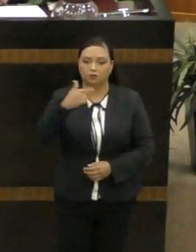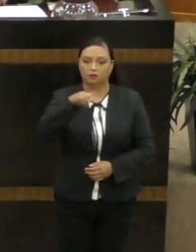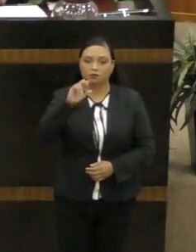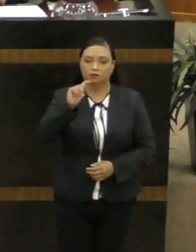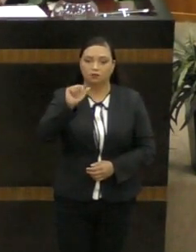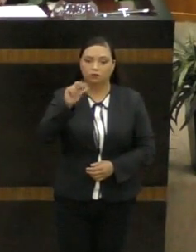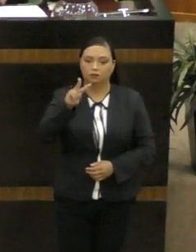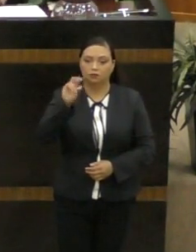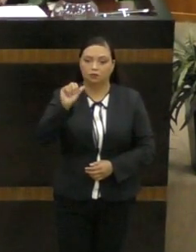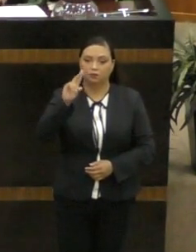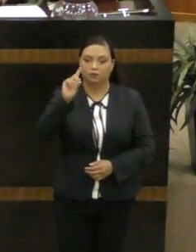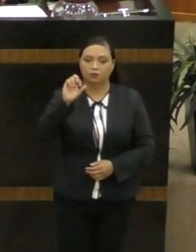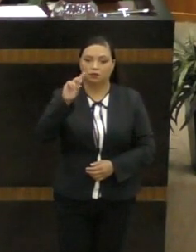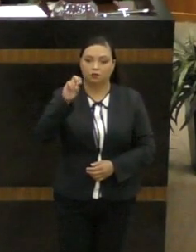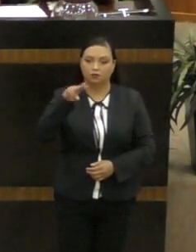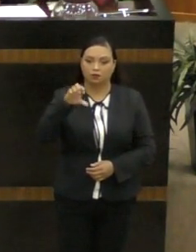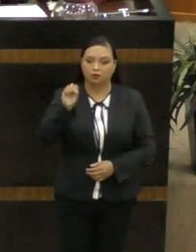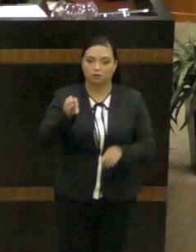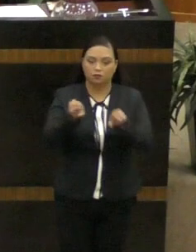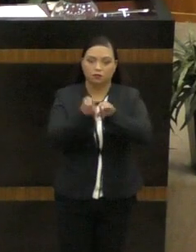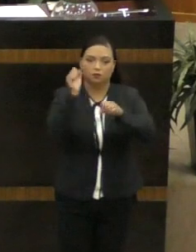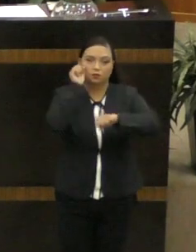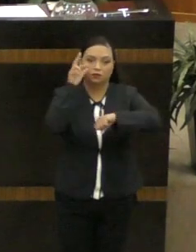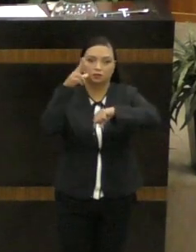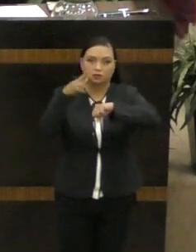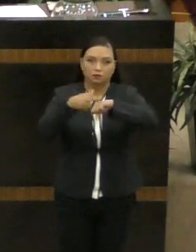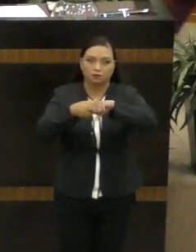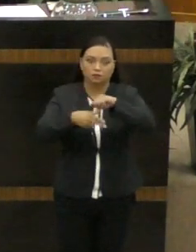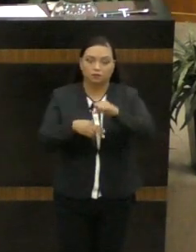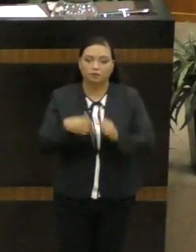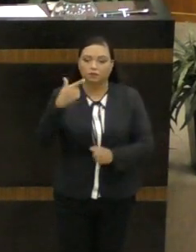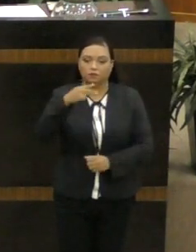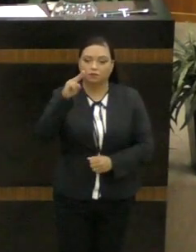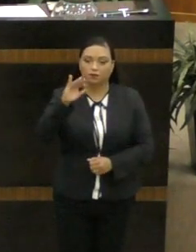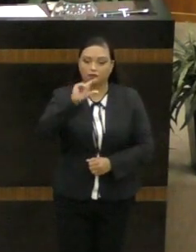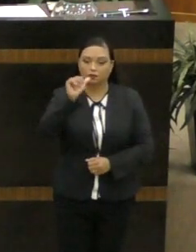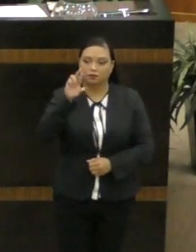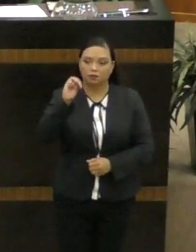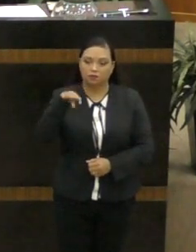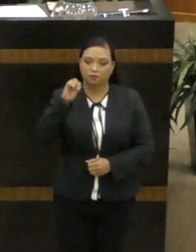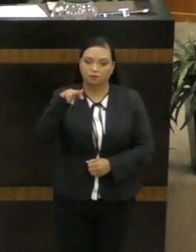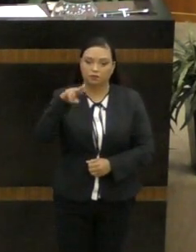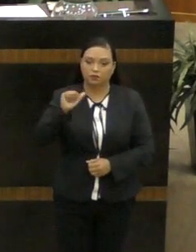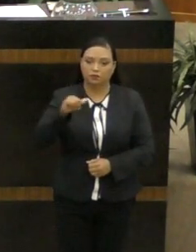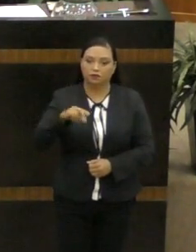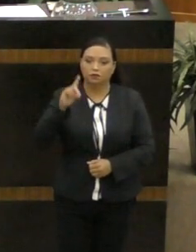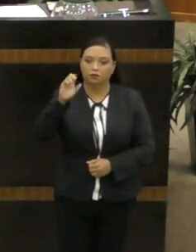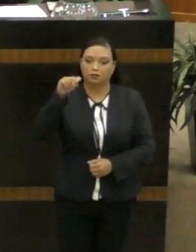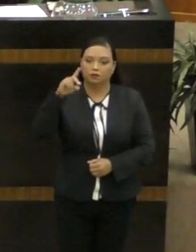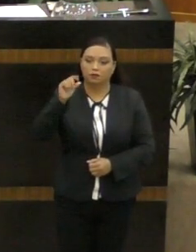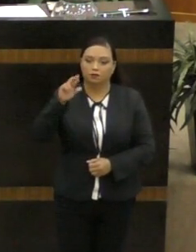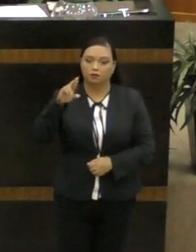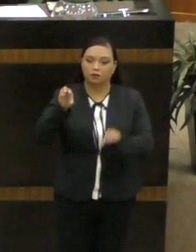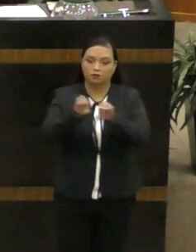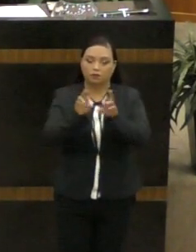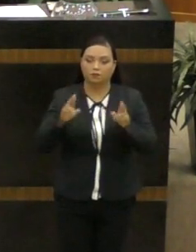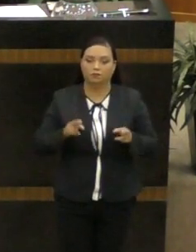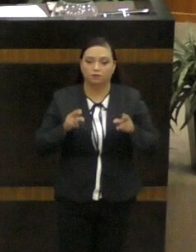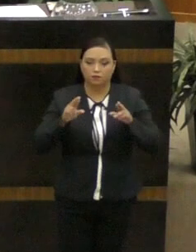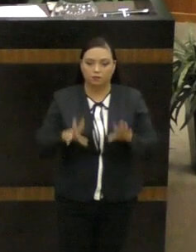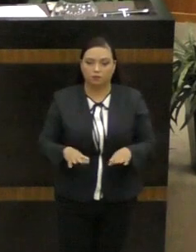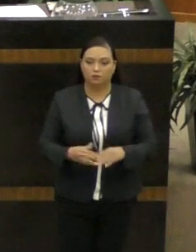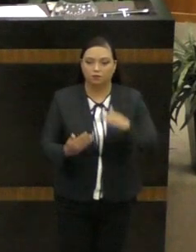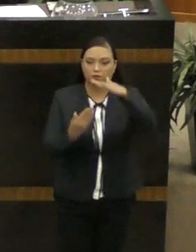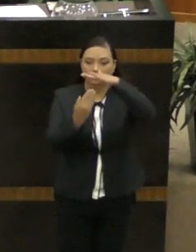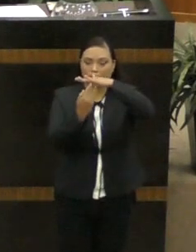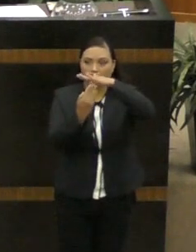Gustavo Adolfo Cárdenas Gutiérrez como secretario y Guillermina Magalhães de Alonso como suplente de